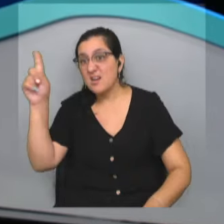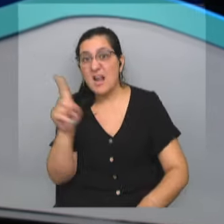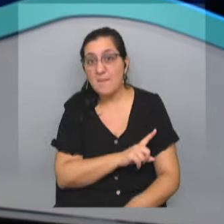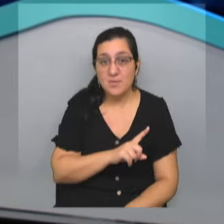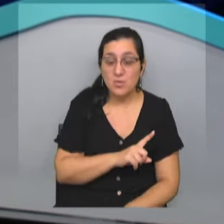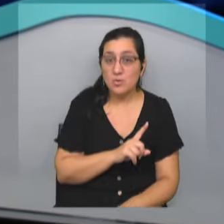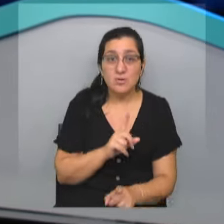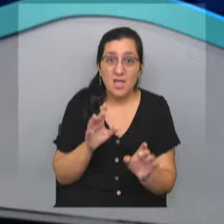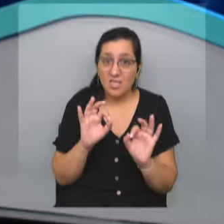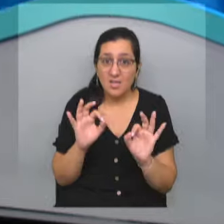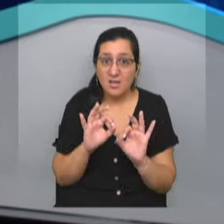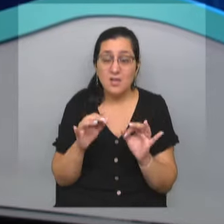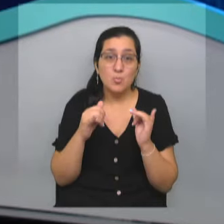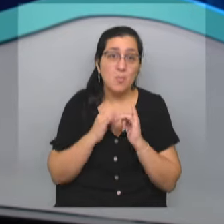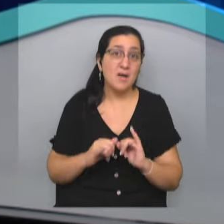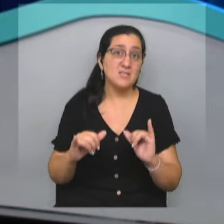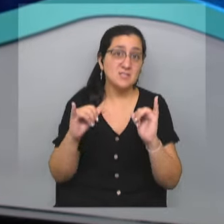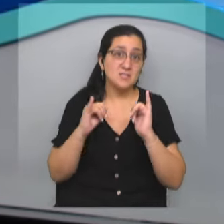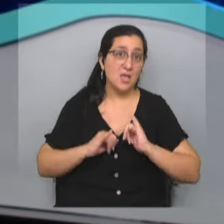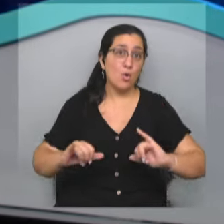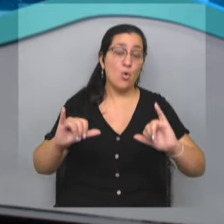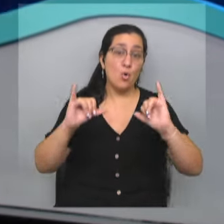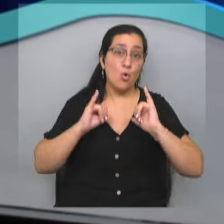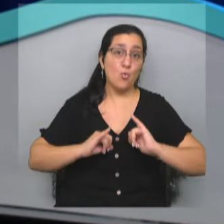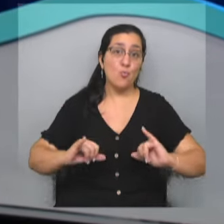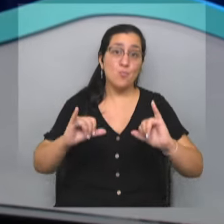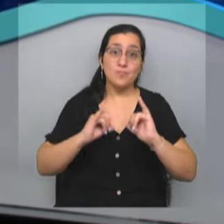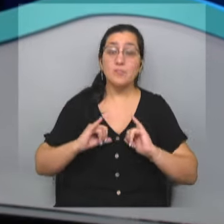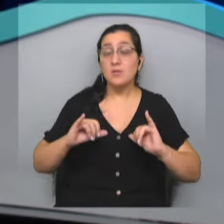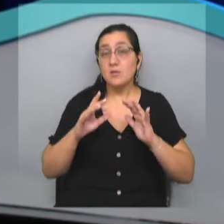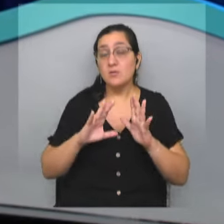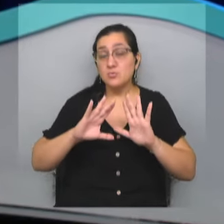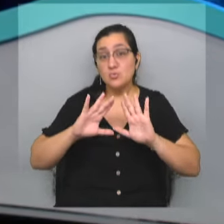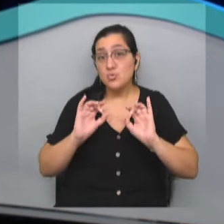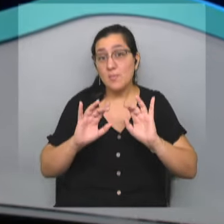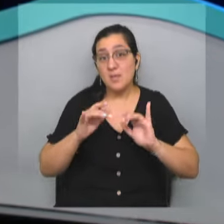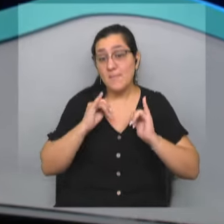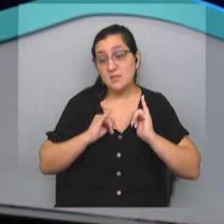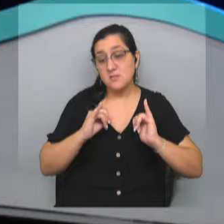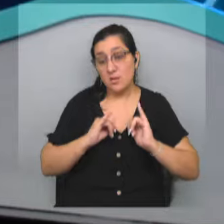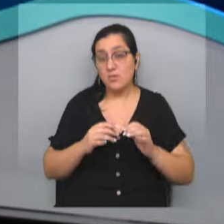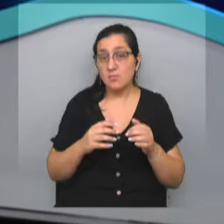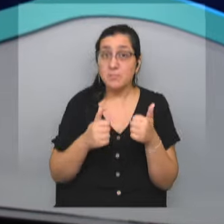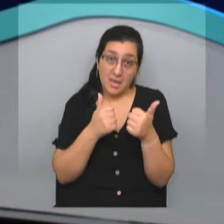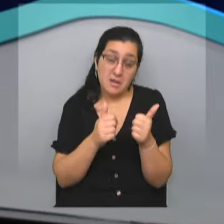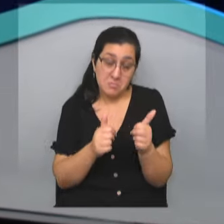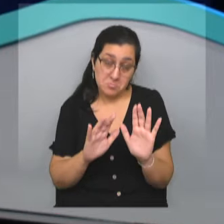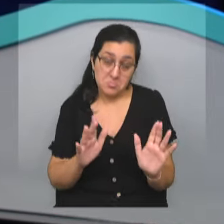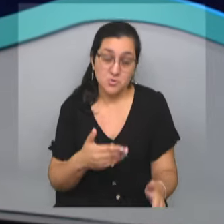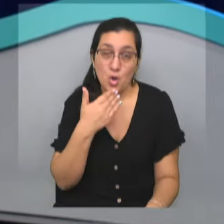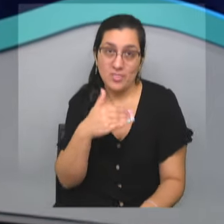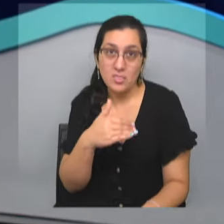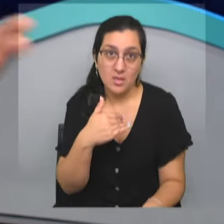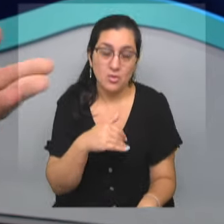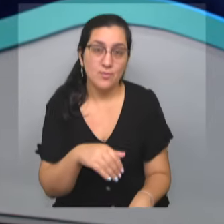vía de desagote, ni nada. Es una vía de paseo. Claro. Es un camino de paseo. Bien, bárbaro, lo entiendo.